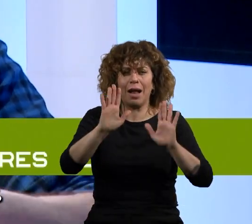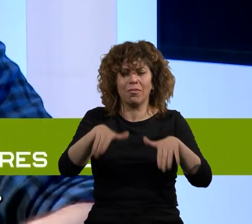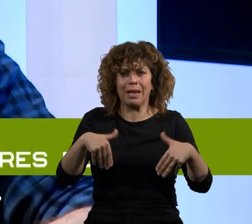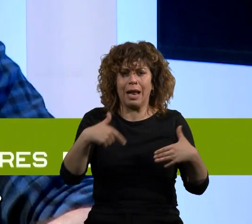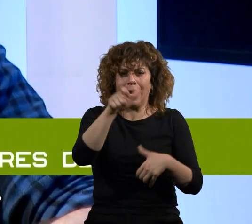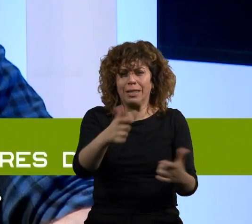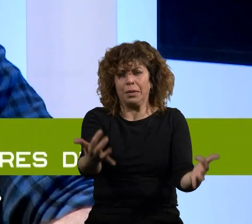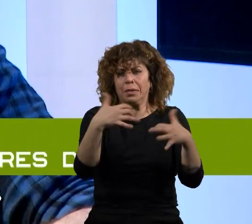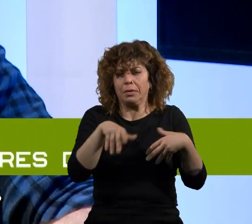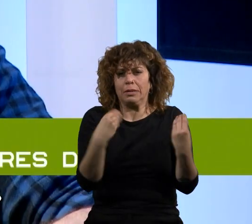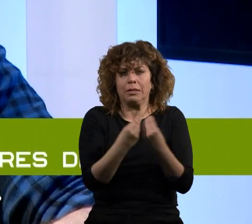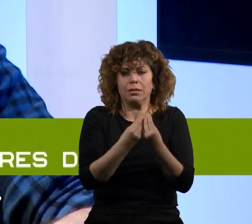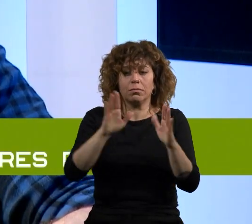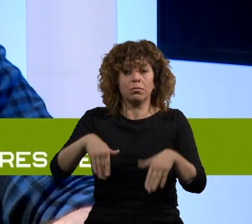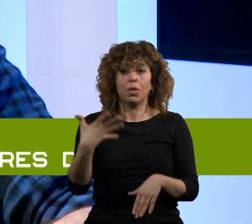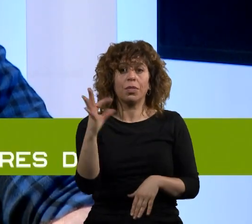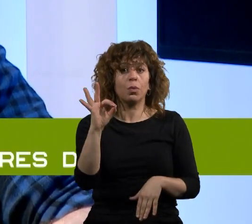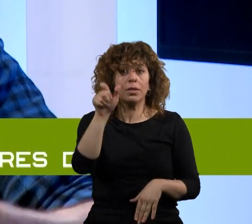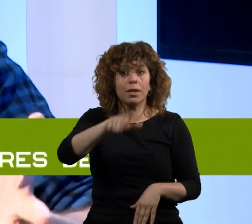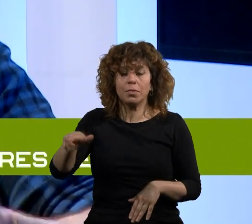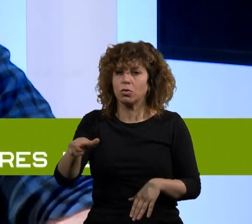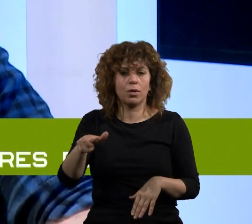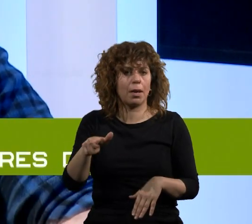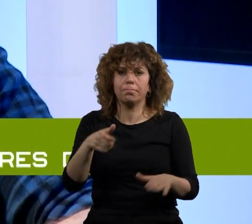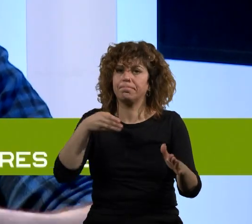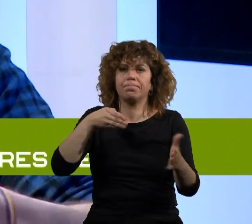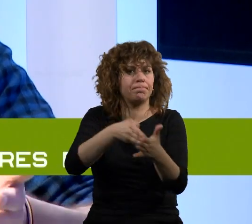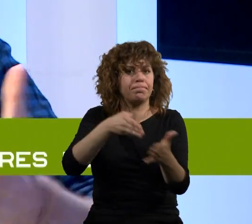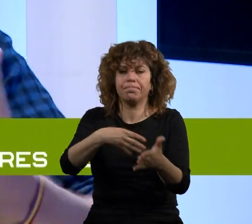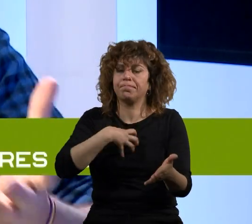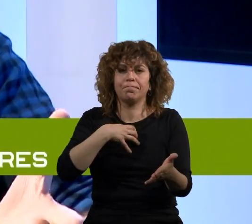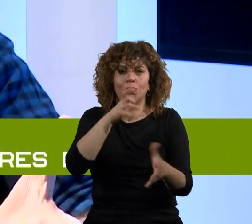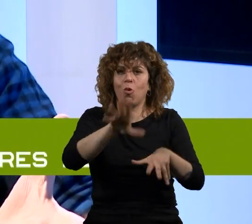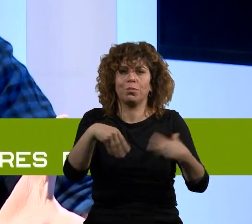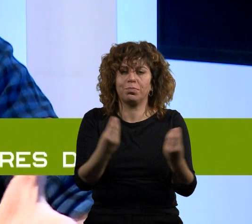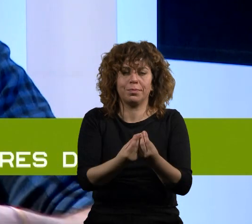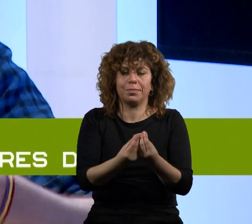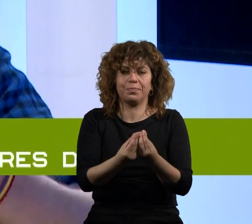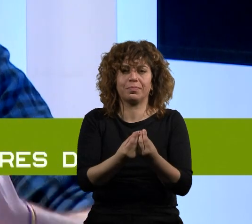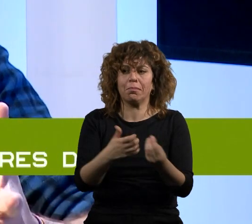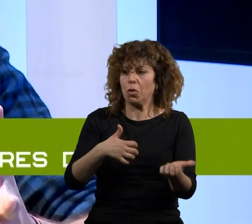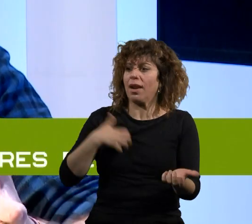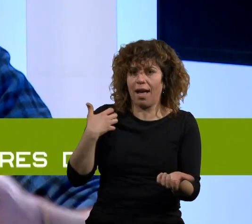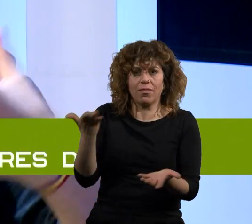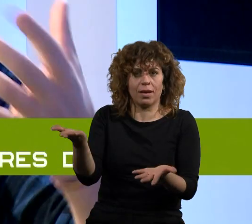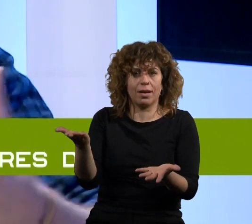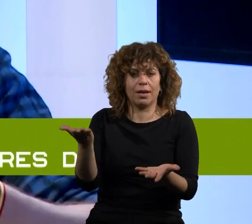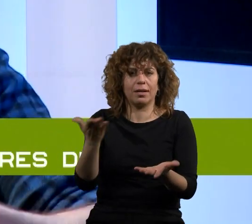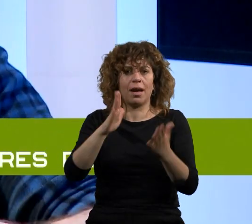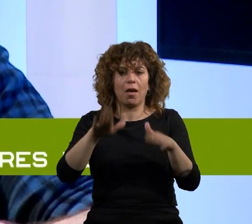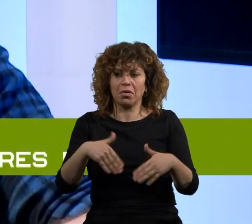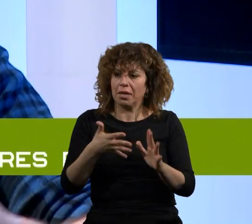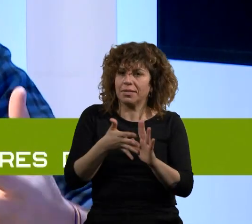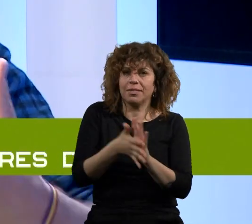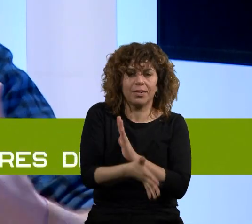y hubo como 50 personas que no pudieron entrar, o sea, que se quedaron afuera porque el aforo estaba completo, lo cual me da mucha rabia, pero por otro lado dices, ojo, qué bien está, ¿no? Cómo